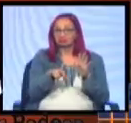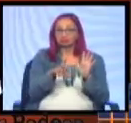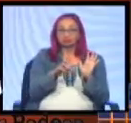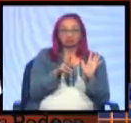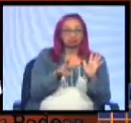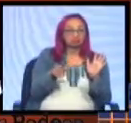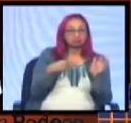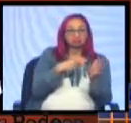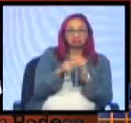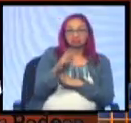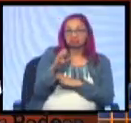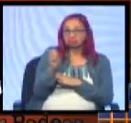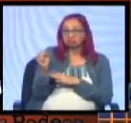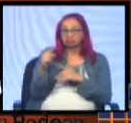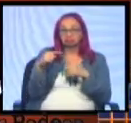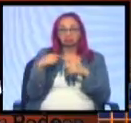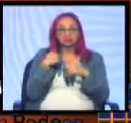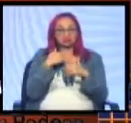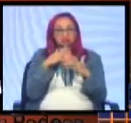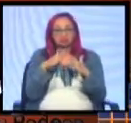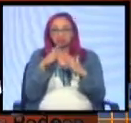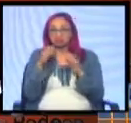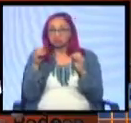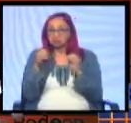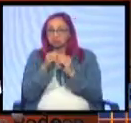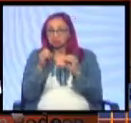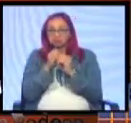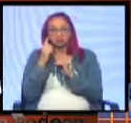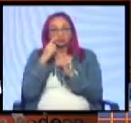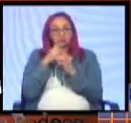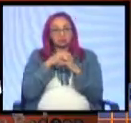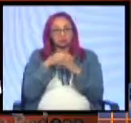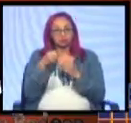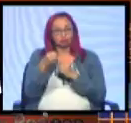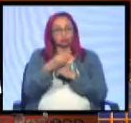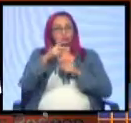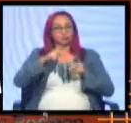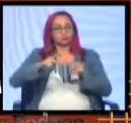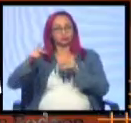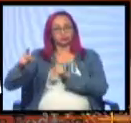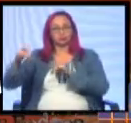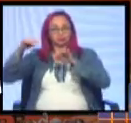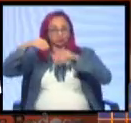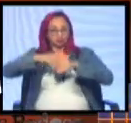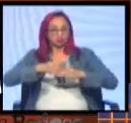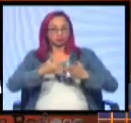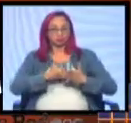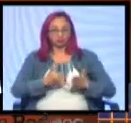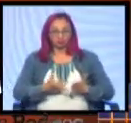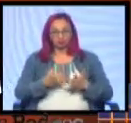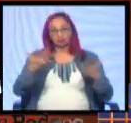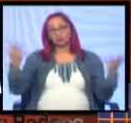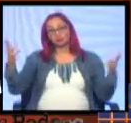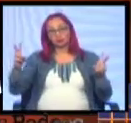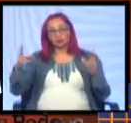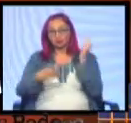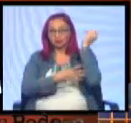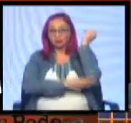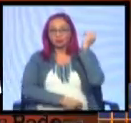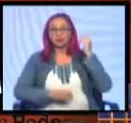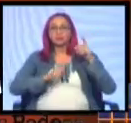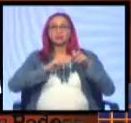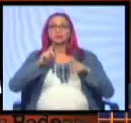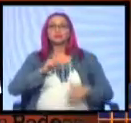al Ministerio de Hacienda, sin generar un 5 para organizaciones de personas que están en vulnerabilidad o que están en pobreza.